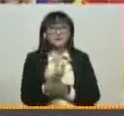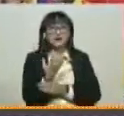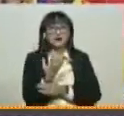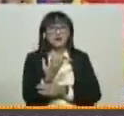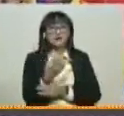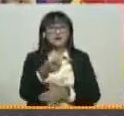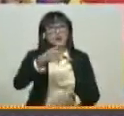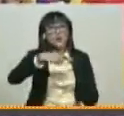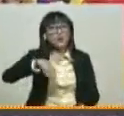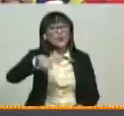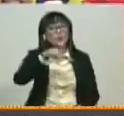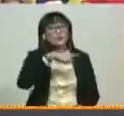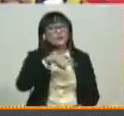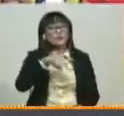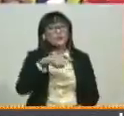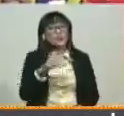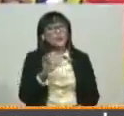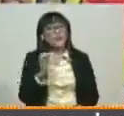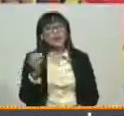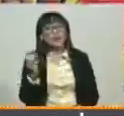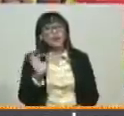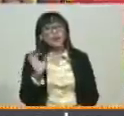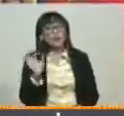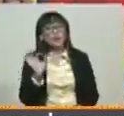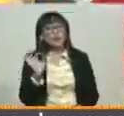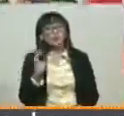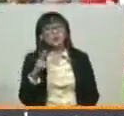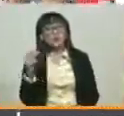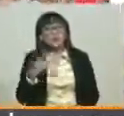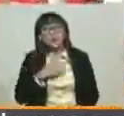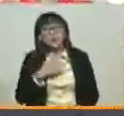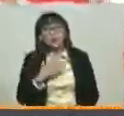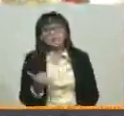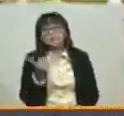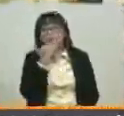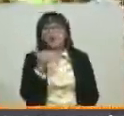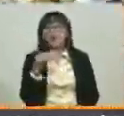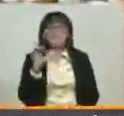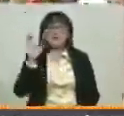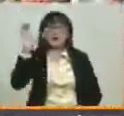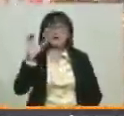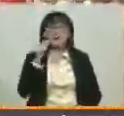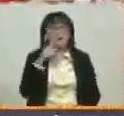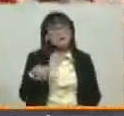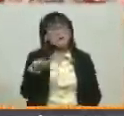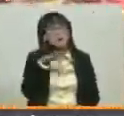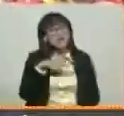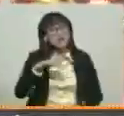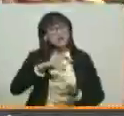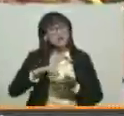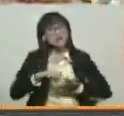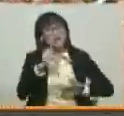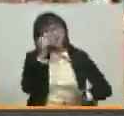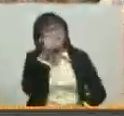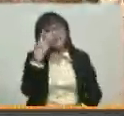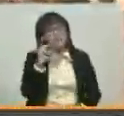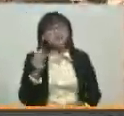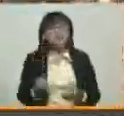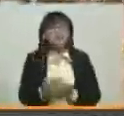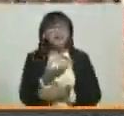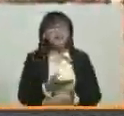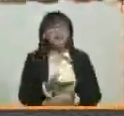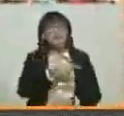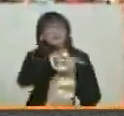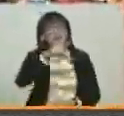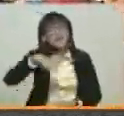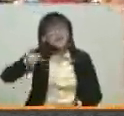ustedes no pueden fallarle a la patria. Pueblo de Trujillo, El domingo 20 de mayo ustedes no le